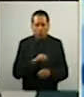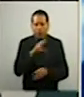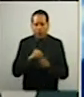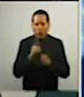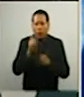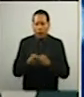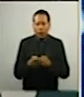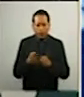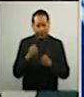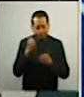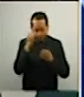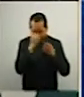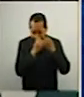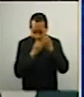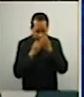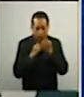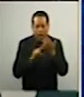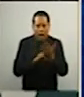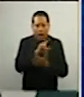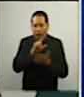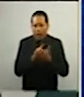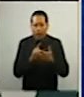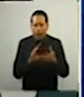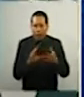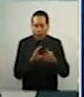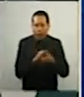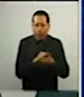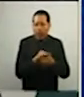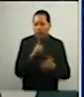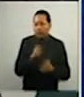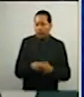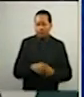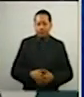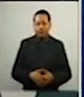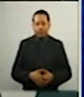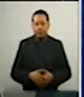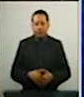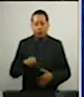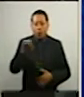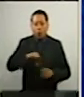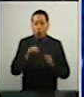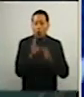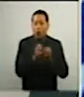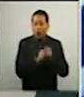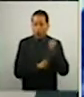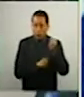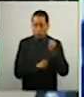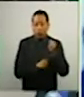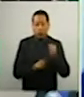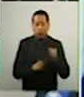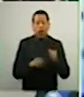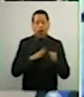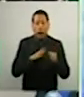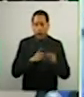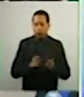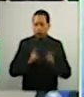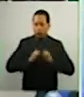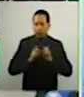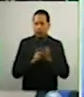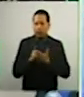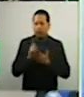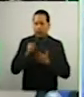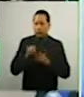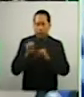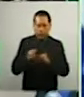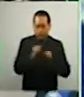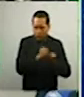elección consecutiva, tanto de diputados como de senadores. Pero cuando se aprueba la reforma constitucional,